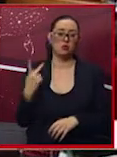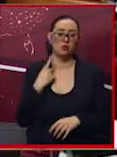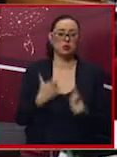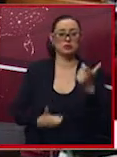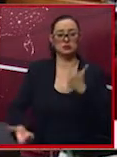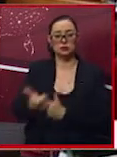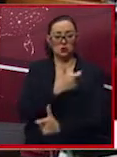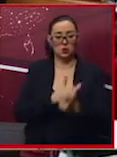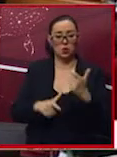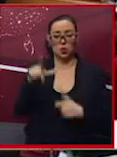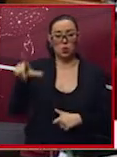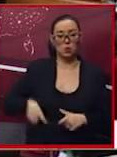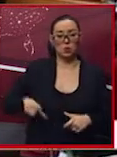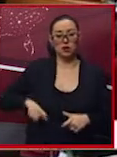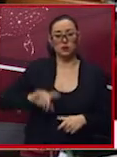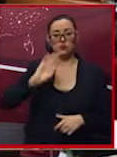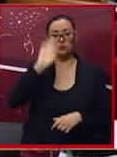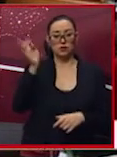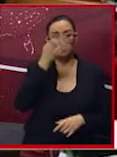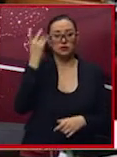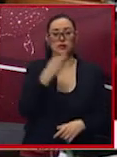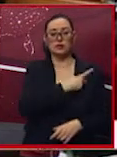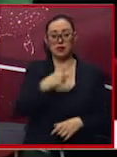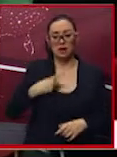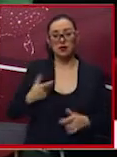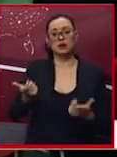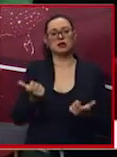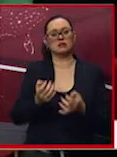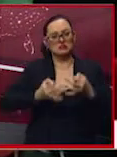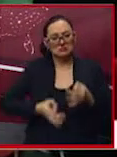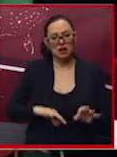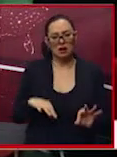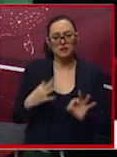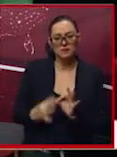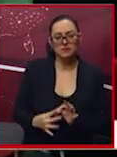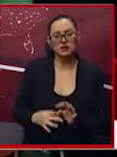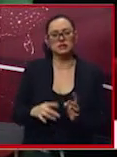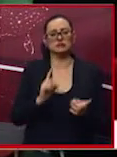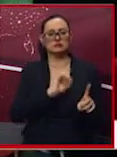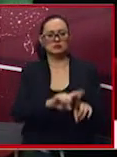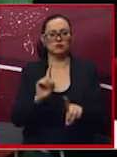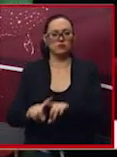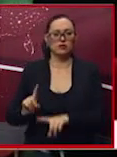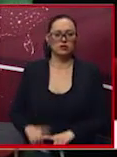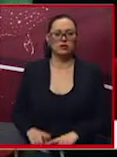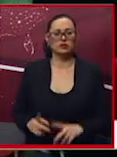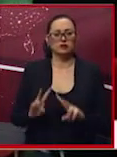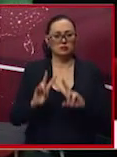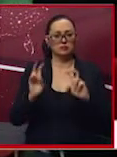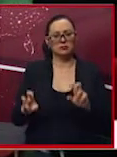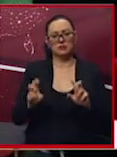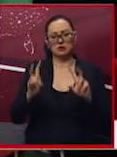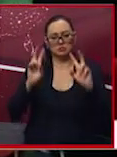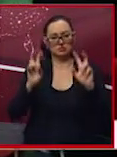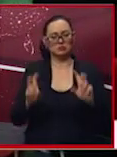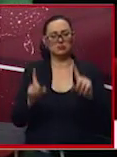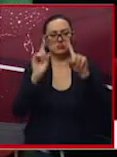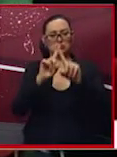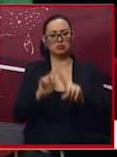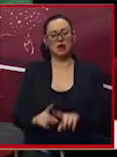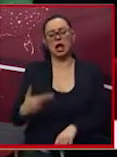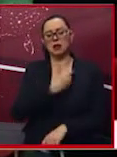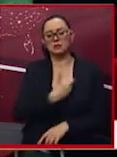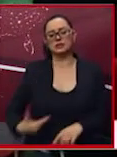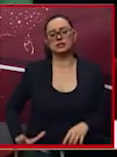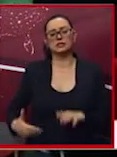del actual gobierno federal, la deuda pública, la eficacia en el destino de los recursos y la política fiscal, entre otros temas. El presidente